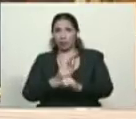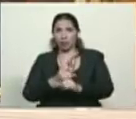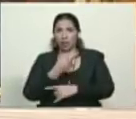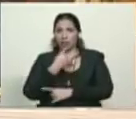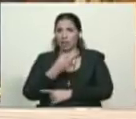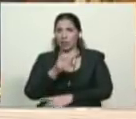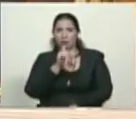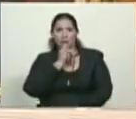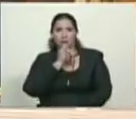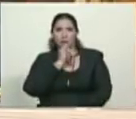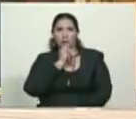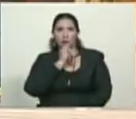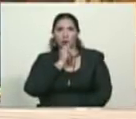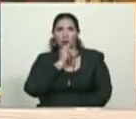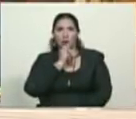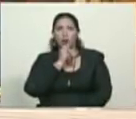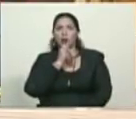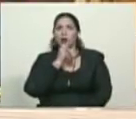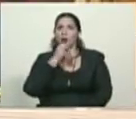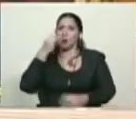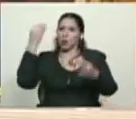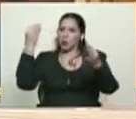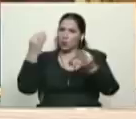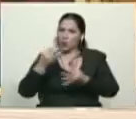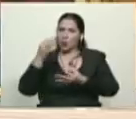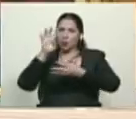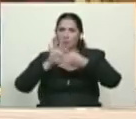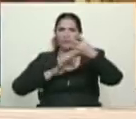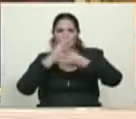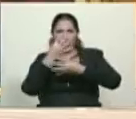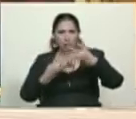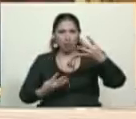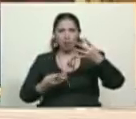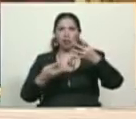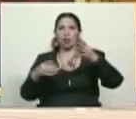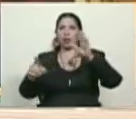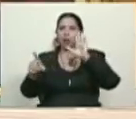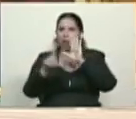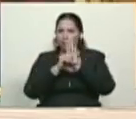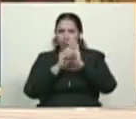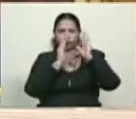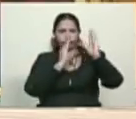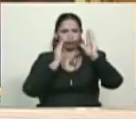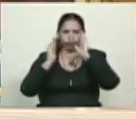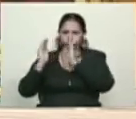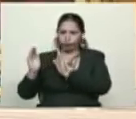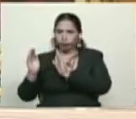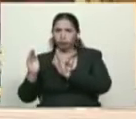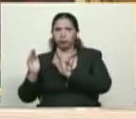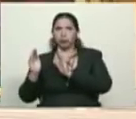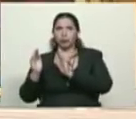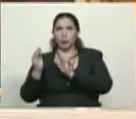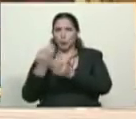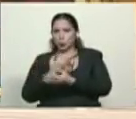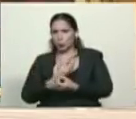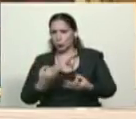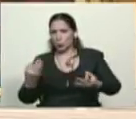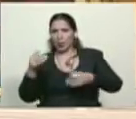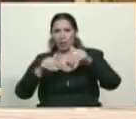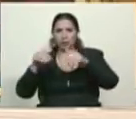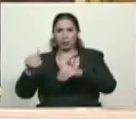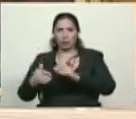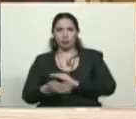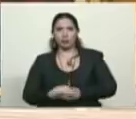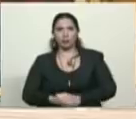informes certificando la transparencia, legalidad, orden, civismo de las elecciones.